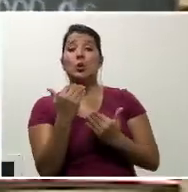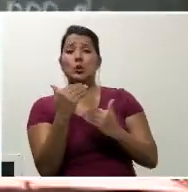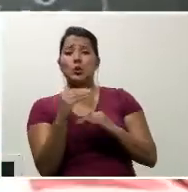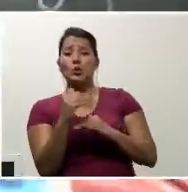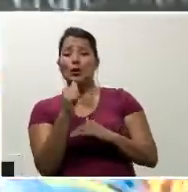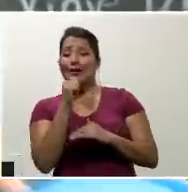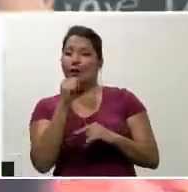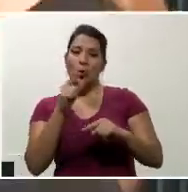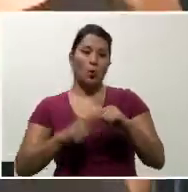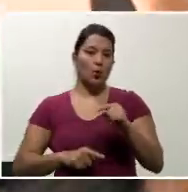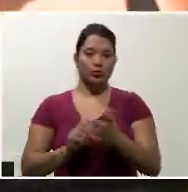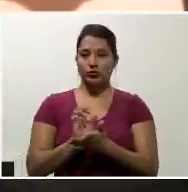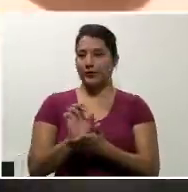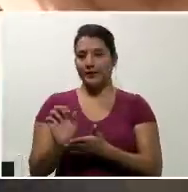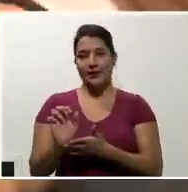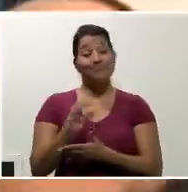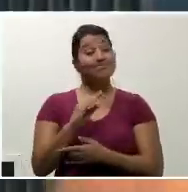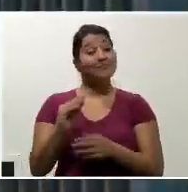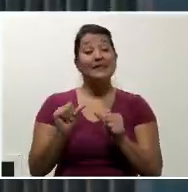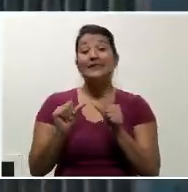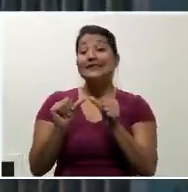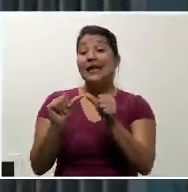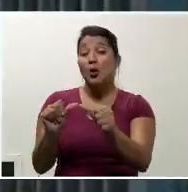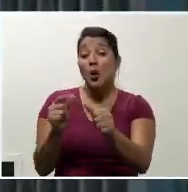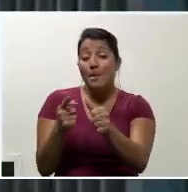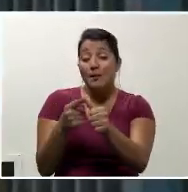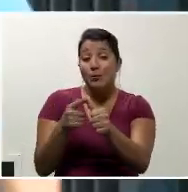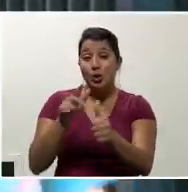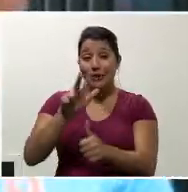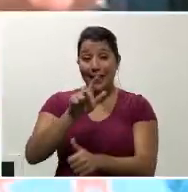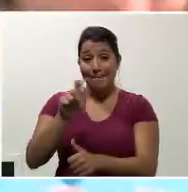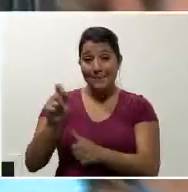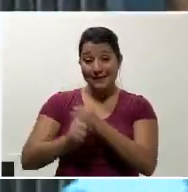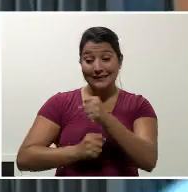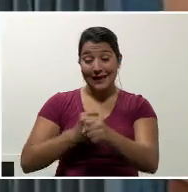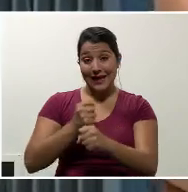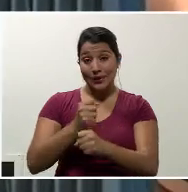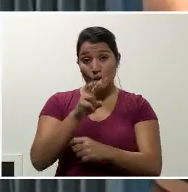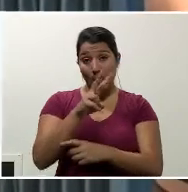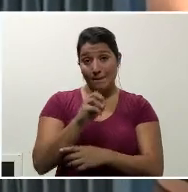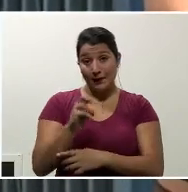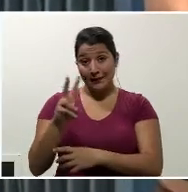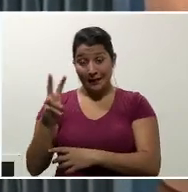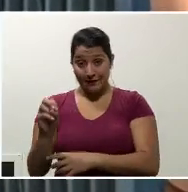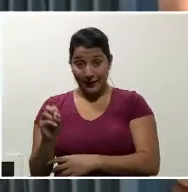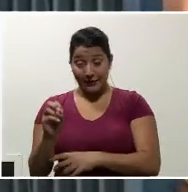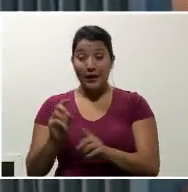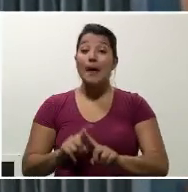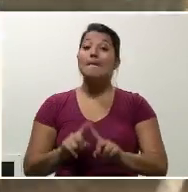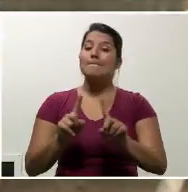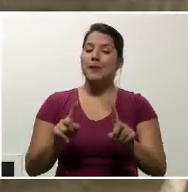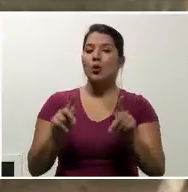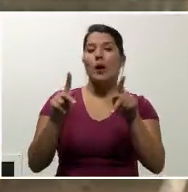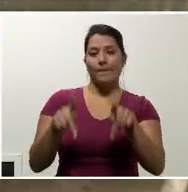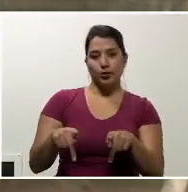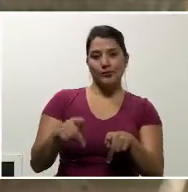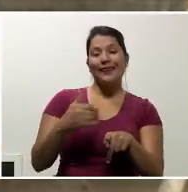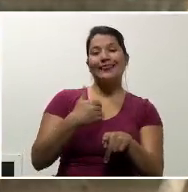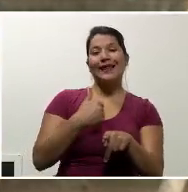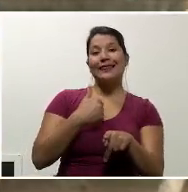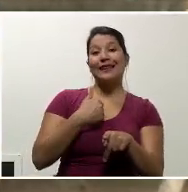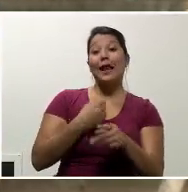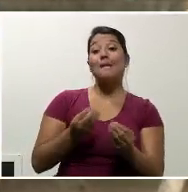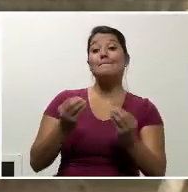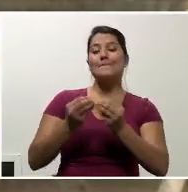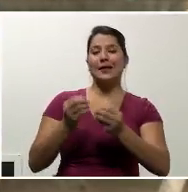son inevitables y que continuarán los primeros 3 meses del 2020, pero que la población tendrá agua por más